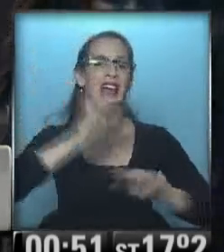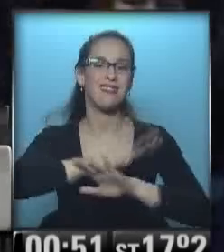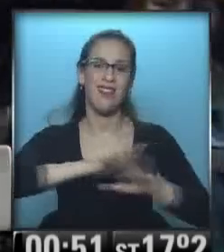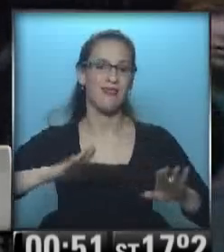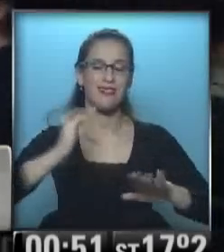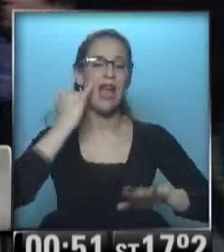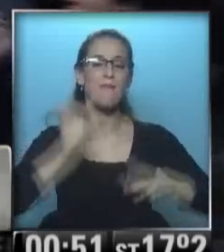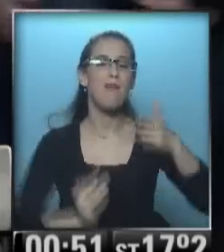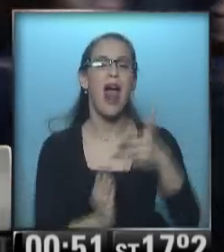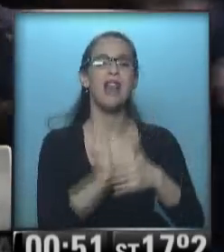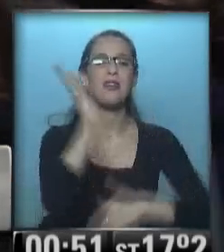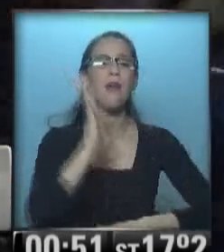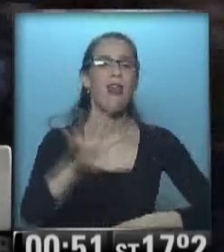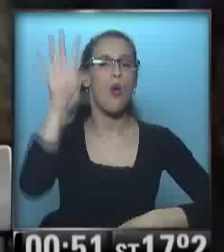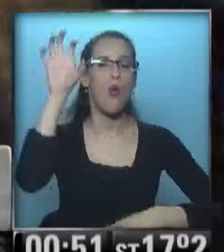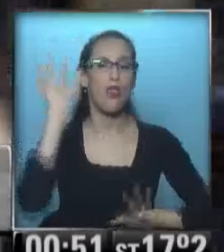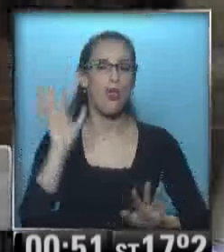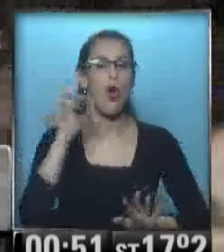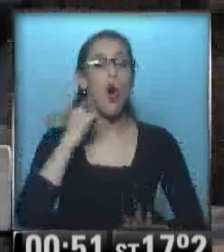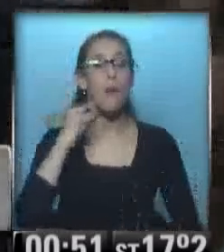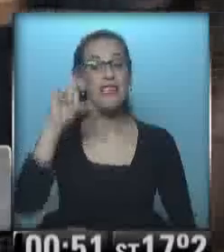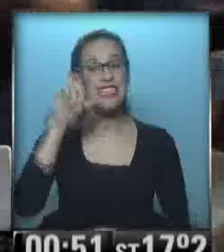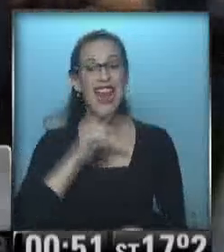eterna. Gustavo Cerati escribió